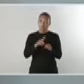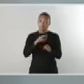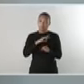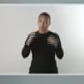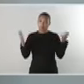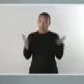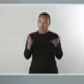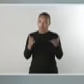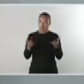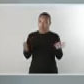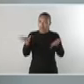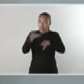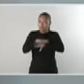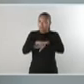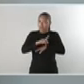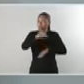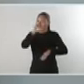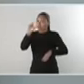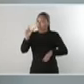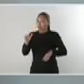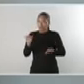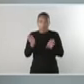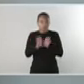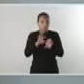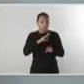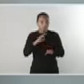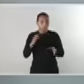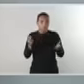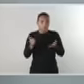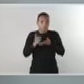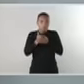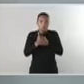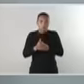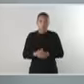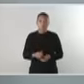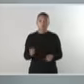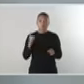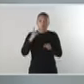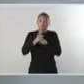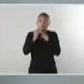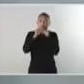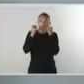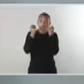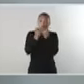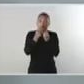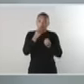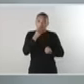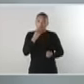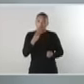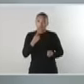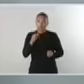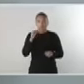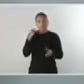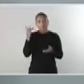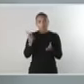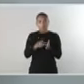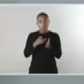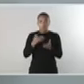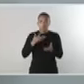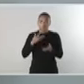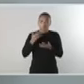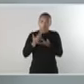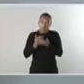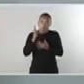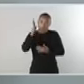reacción que después no vayamos a poder contener encuentros social te propone que recobremos esa Esperanza